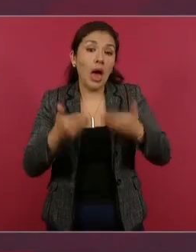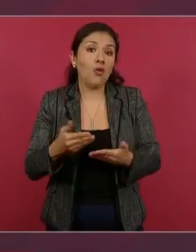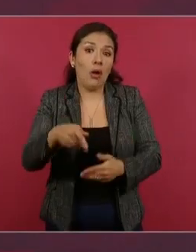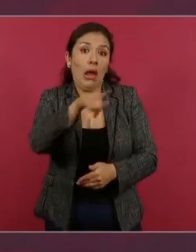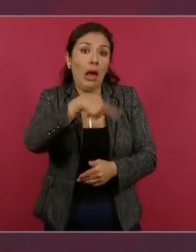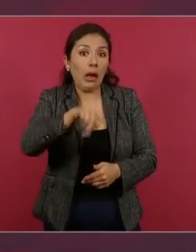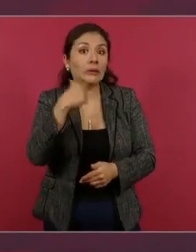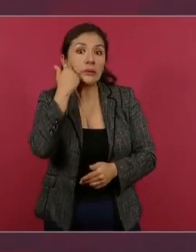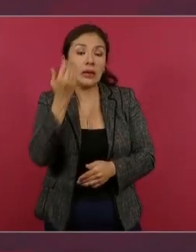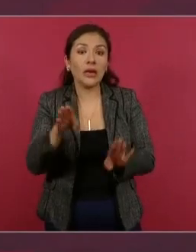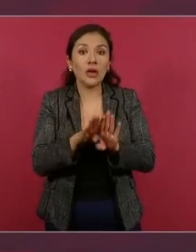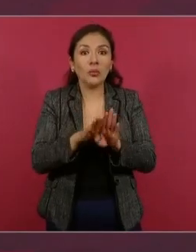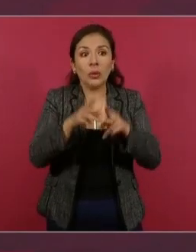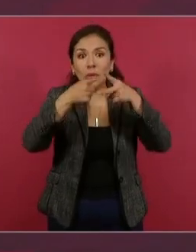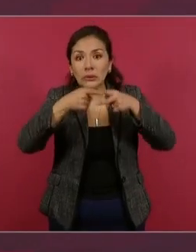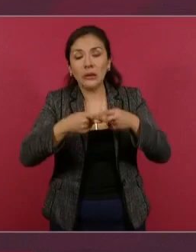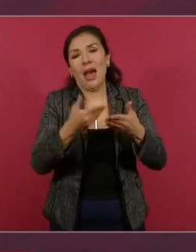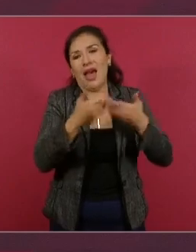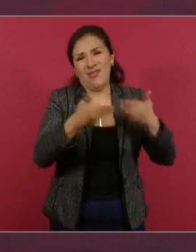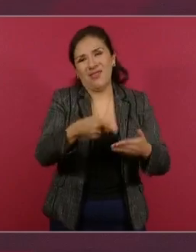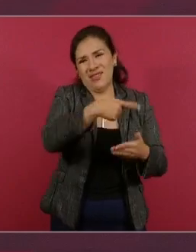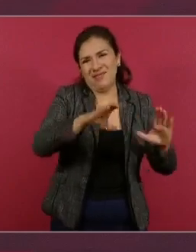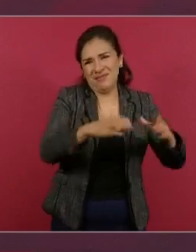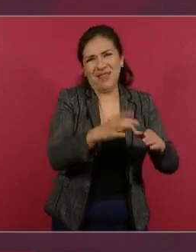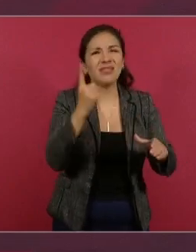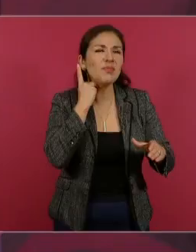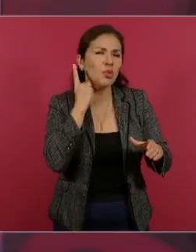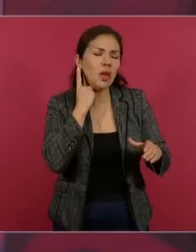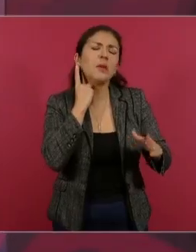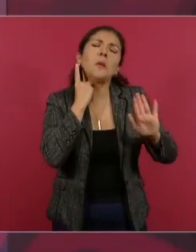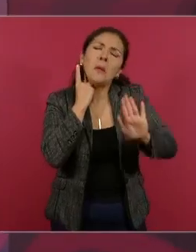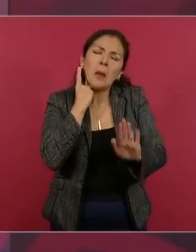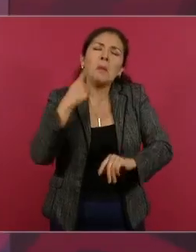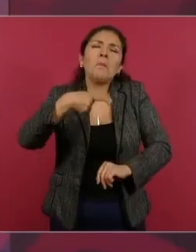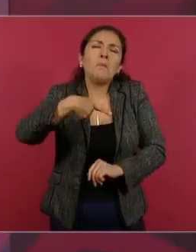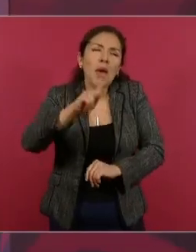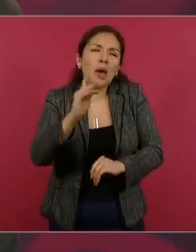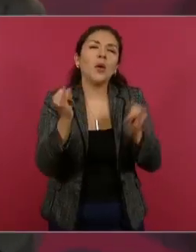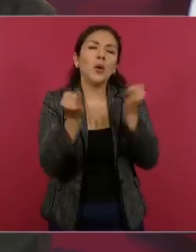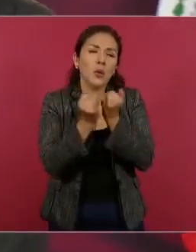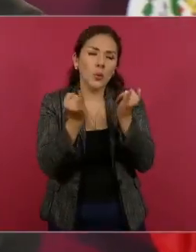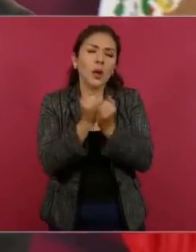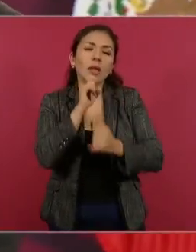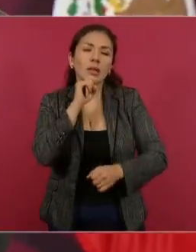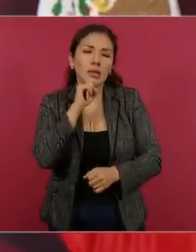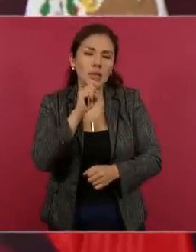ajustando los diputados, pero también pues los